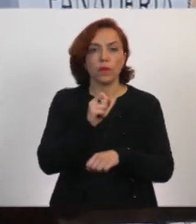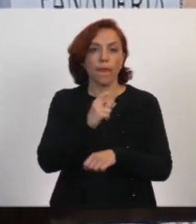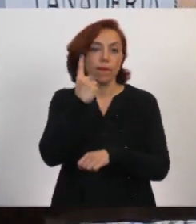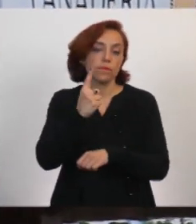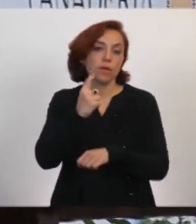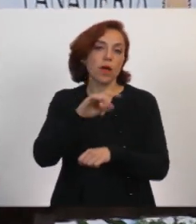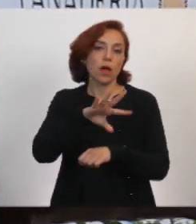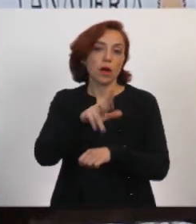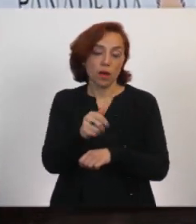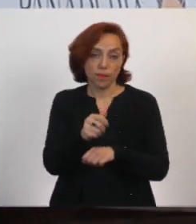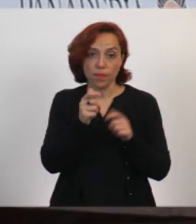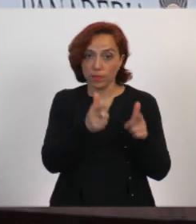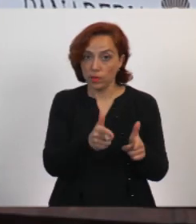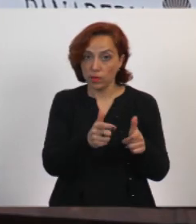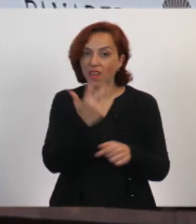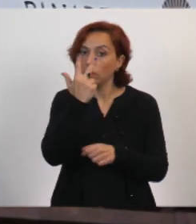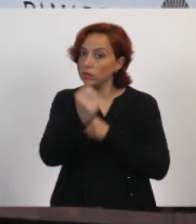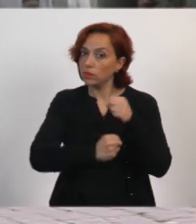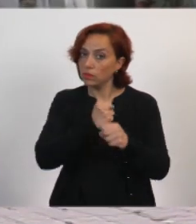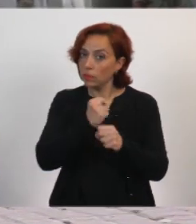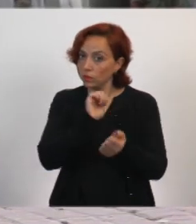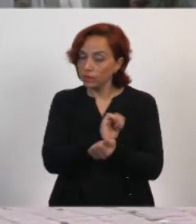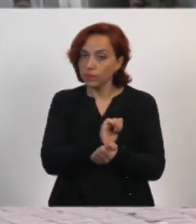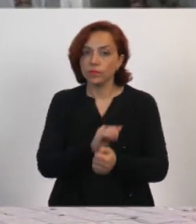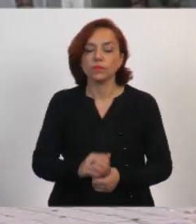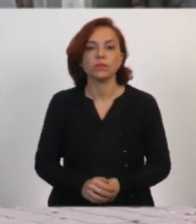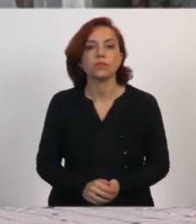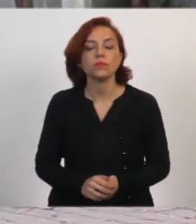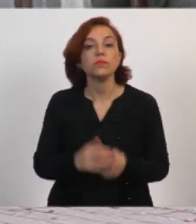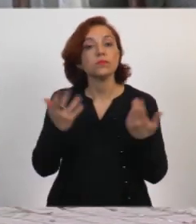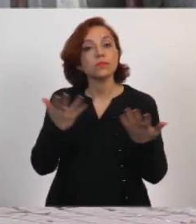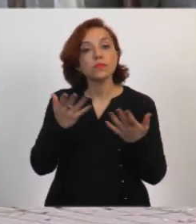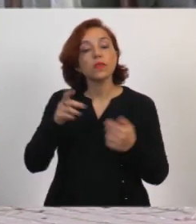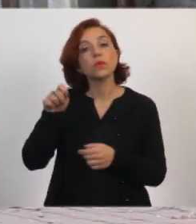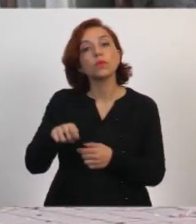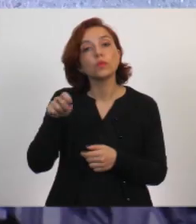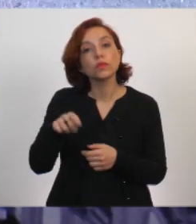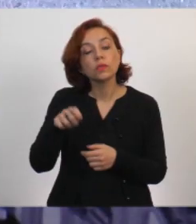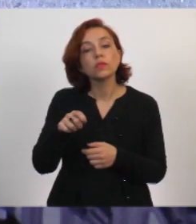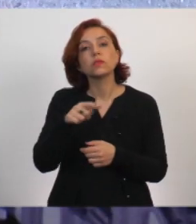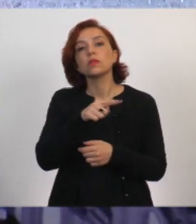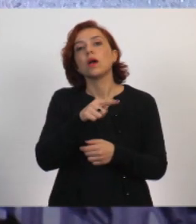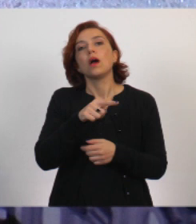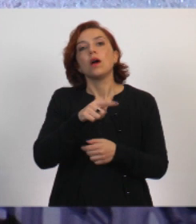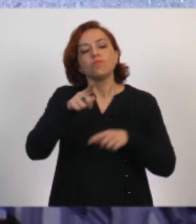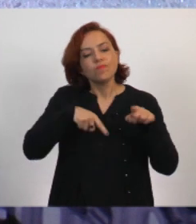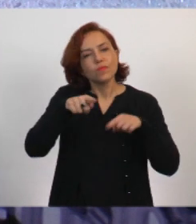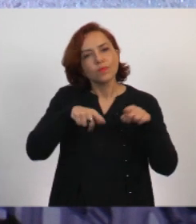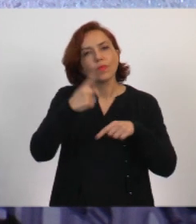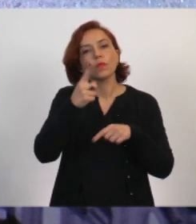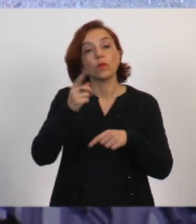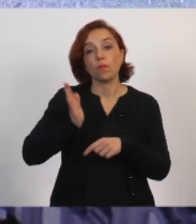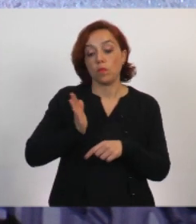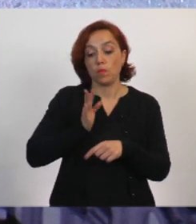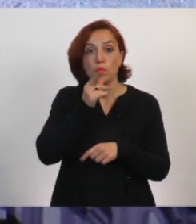como autor penalmente responsable de un delito de rapiña a la pena de 3 años de penitenciaría. Les contamos ahora que la justicia condenó